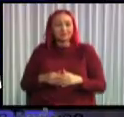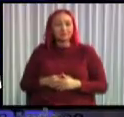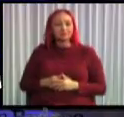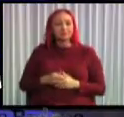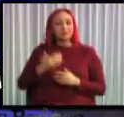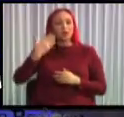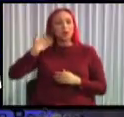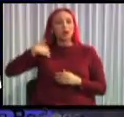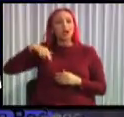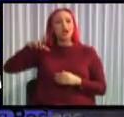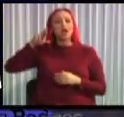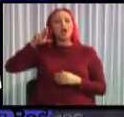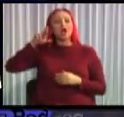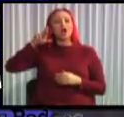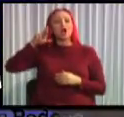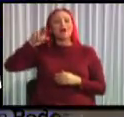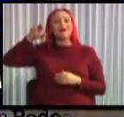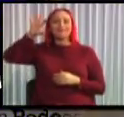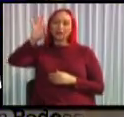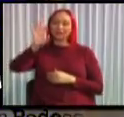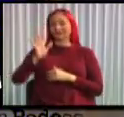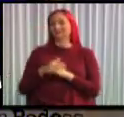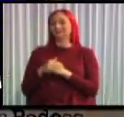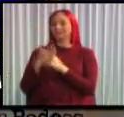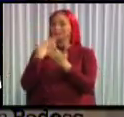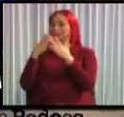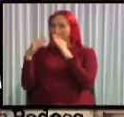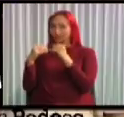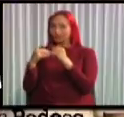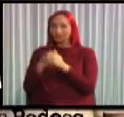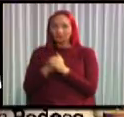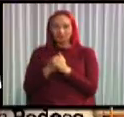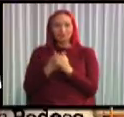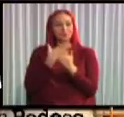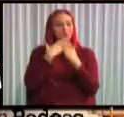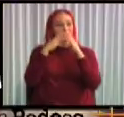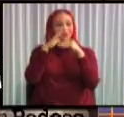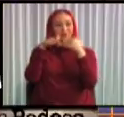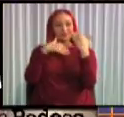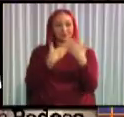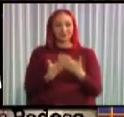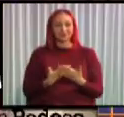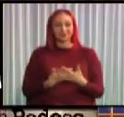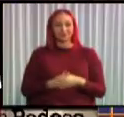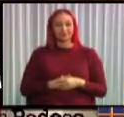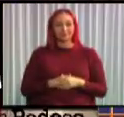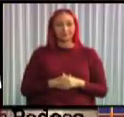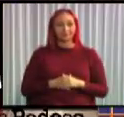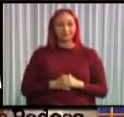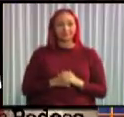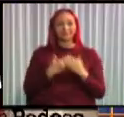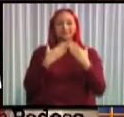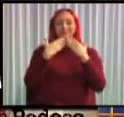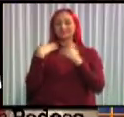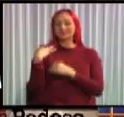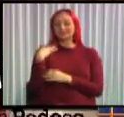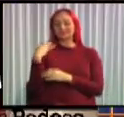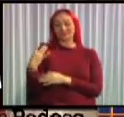el señor Roger Flores. Bienvenido, don Roger. Buenas noches a todos. Gracias por la